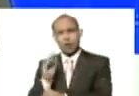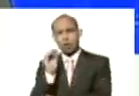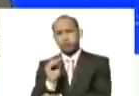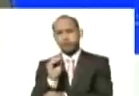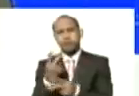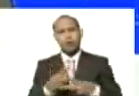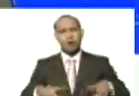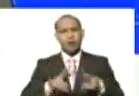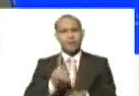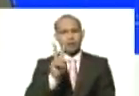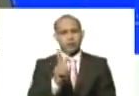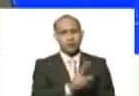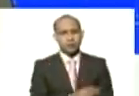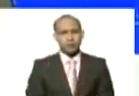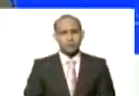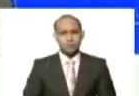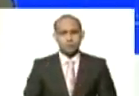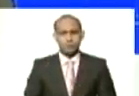vale por dos.